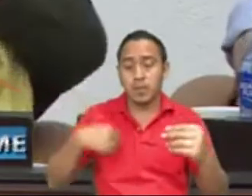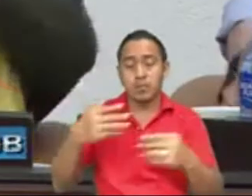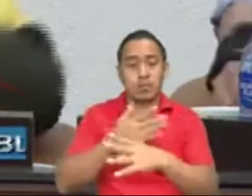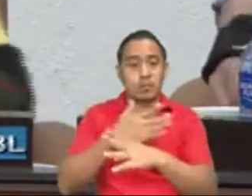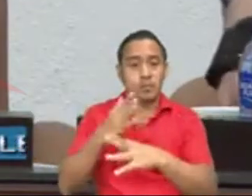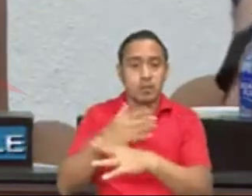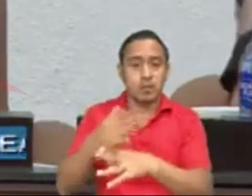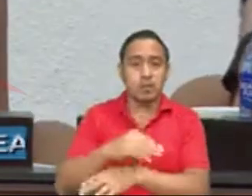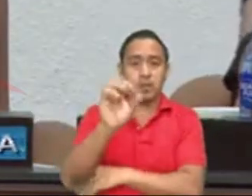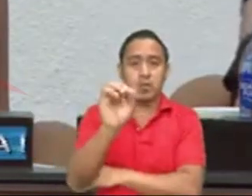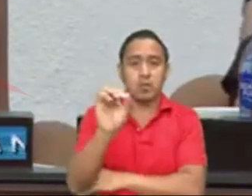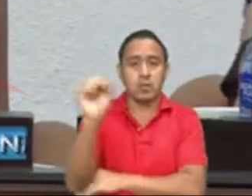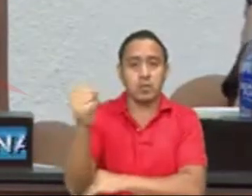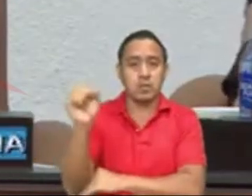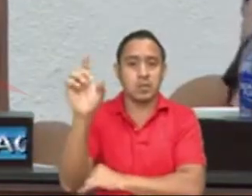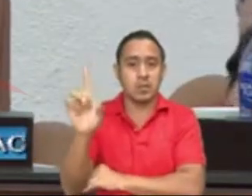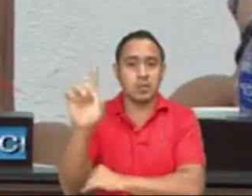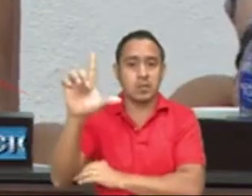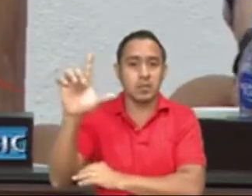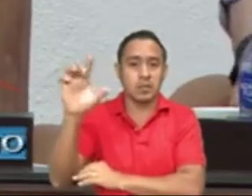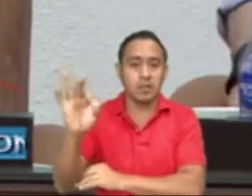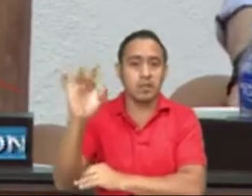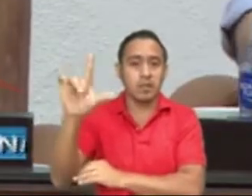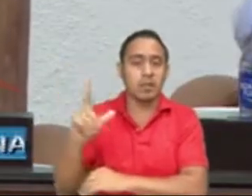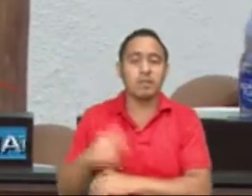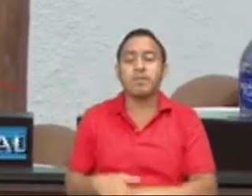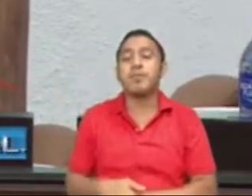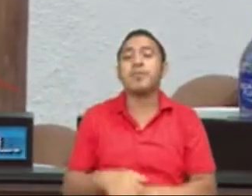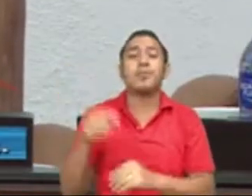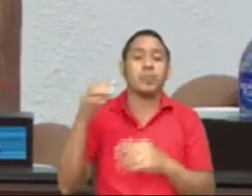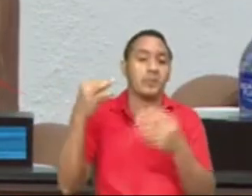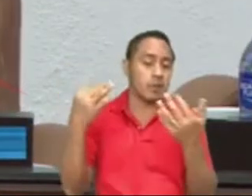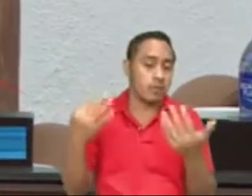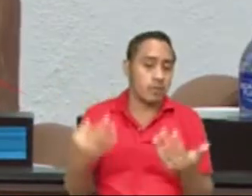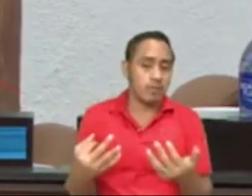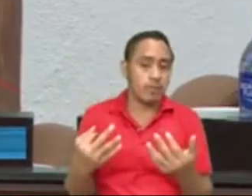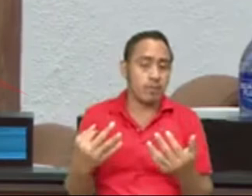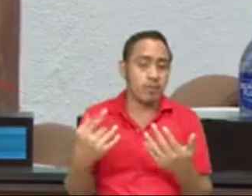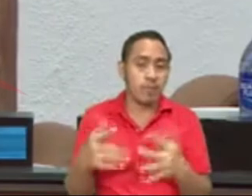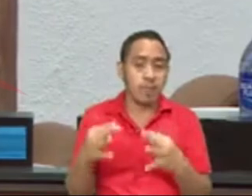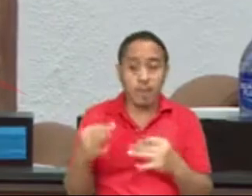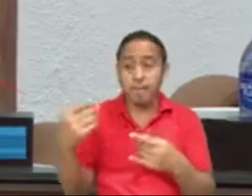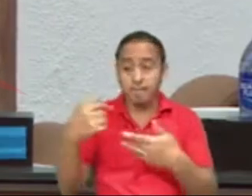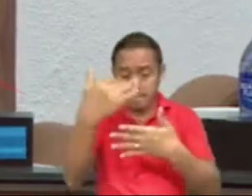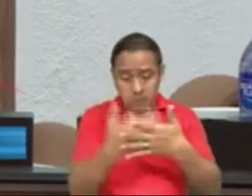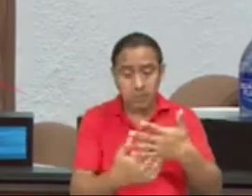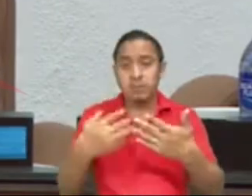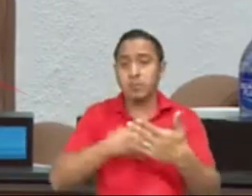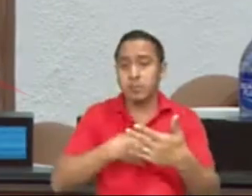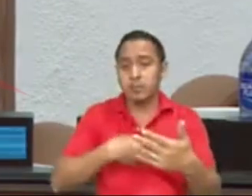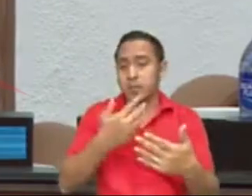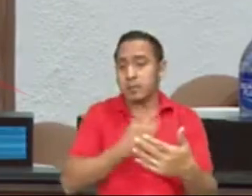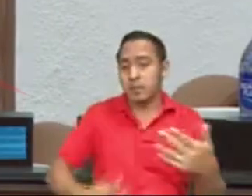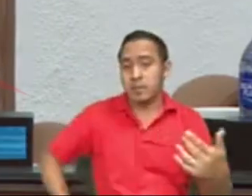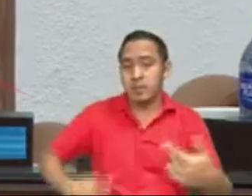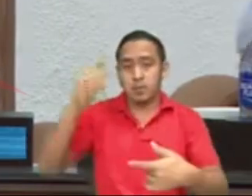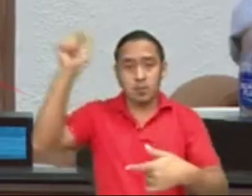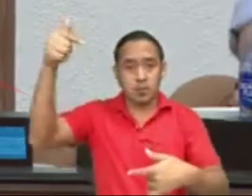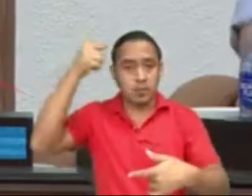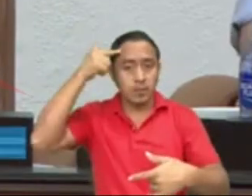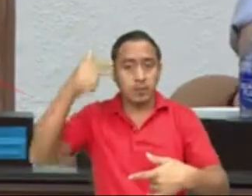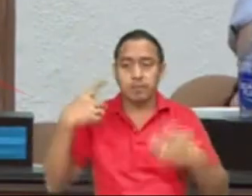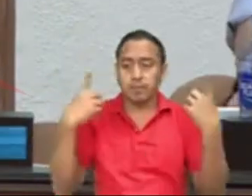las OSFL. La iniciativa establece las facultades del Ministerio de Gobernación y